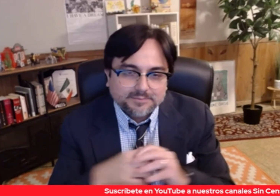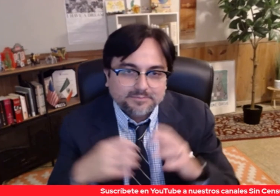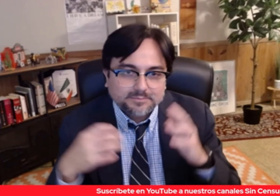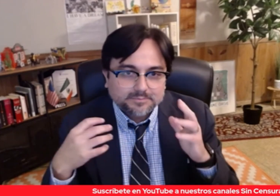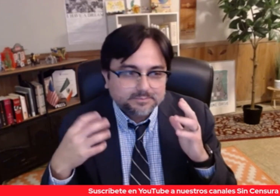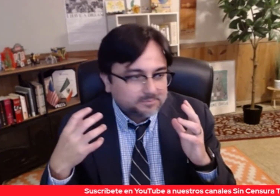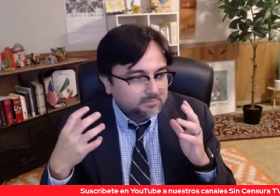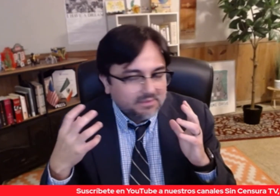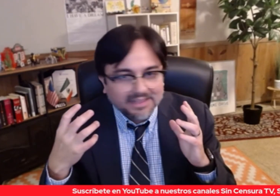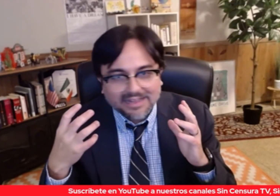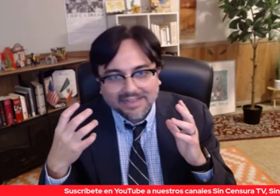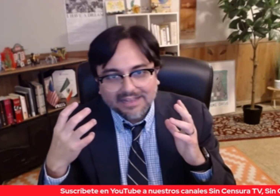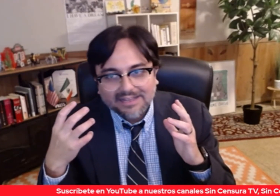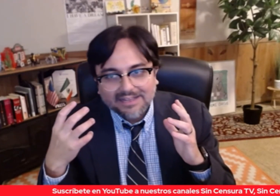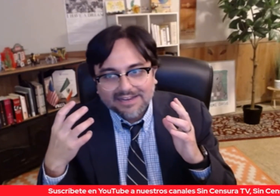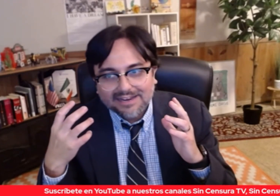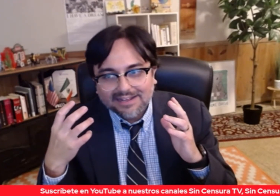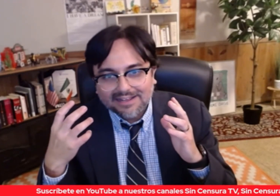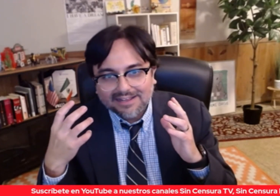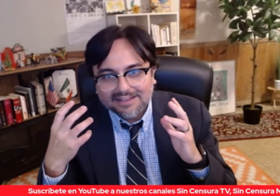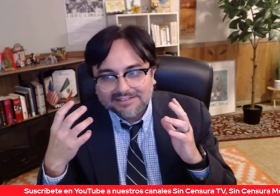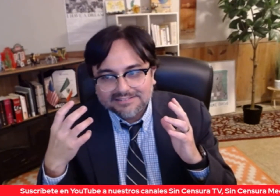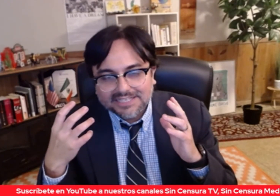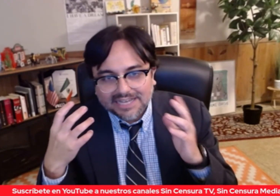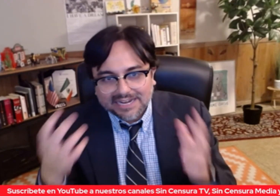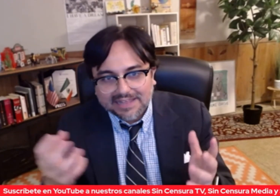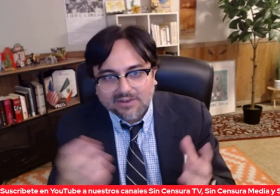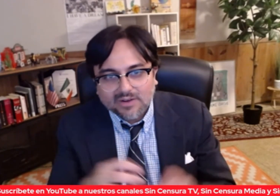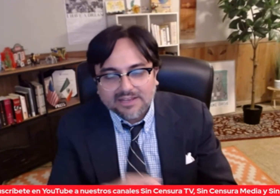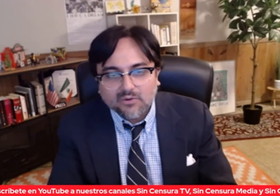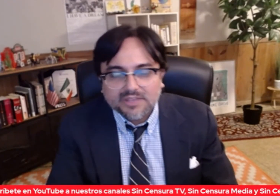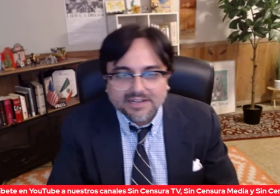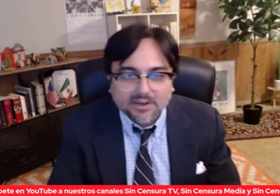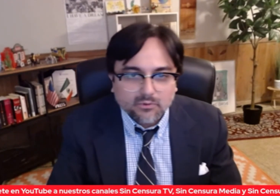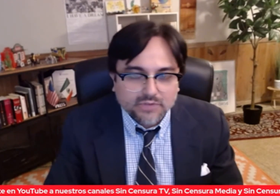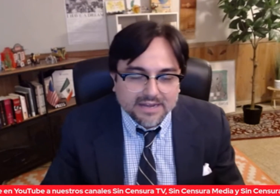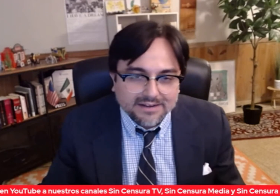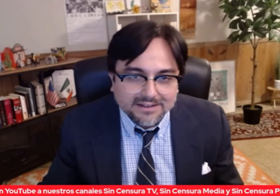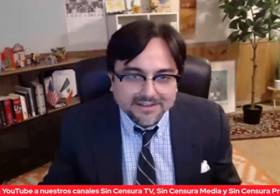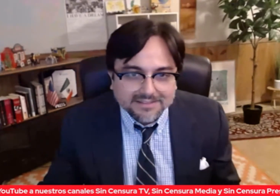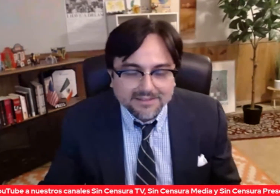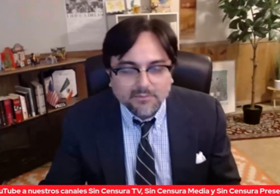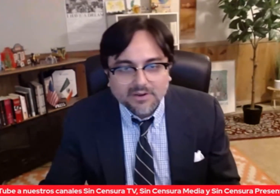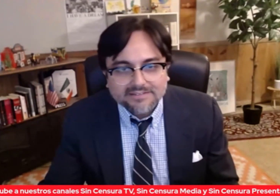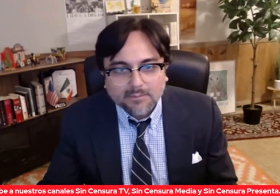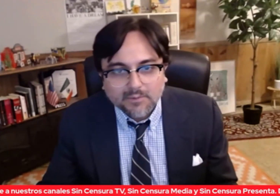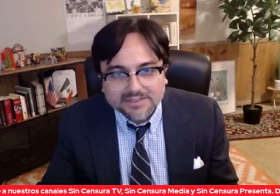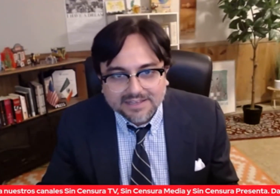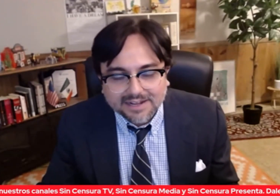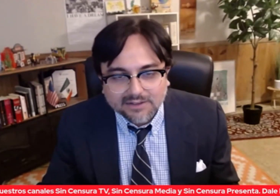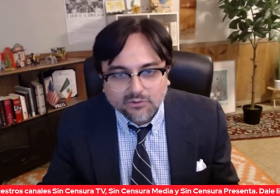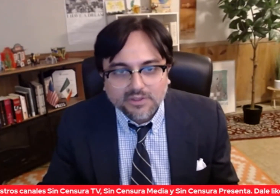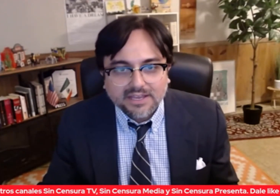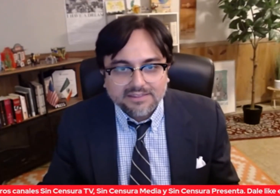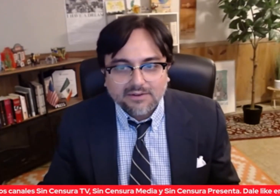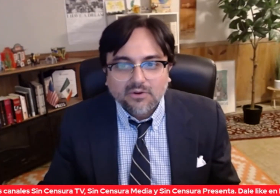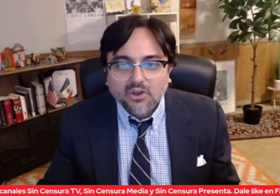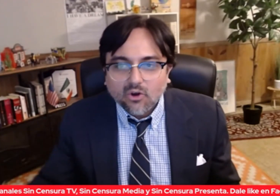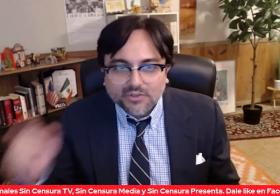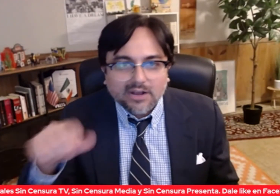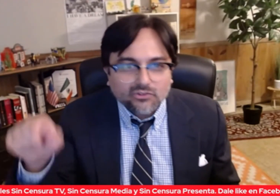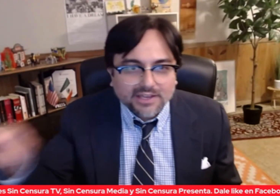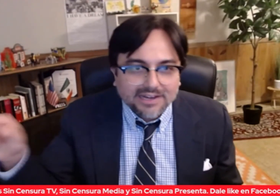referir a la chicanada con la que lo quieren acusar de violencia política en razón de